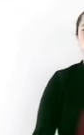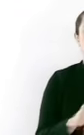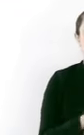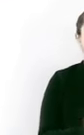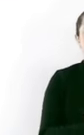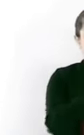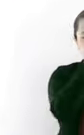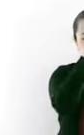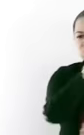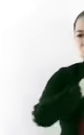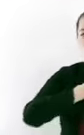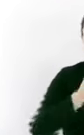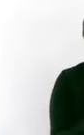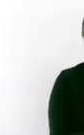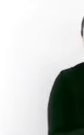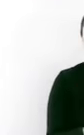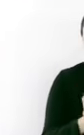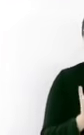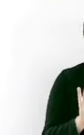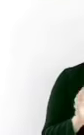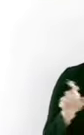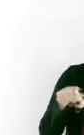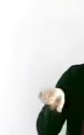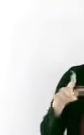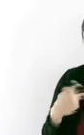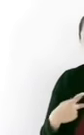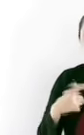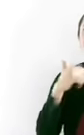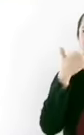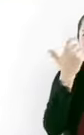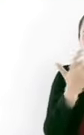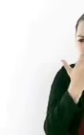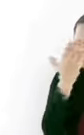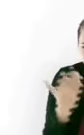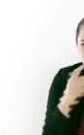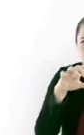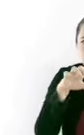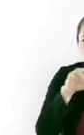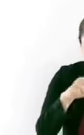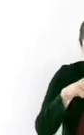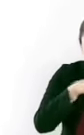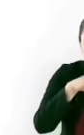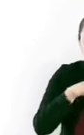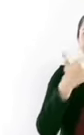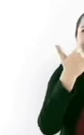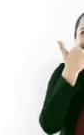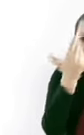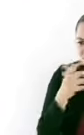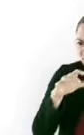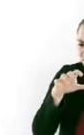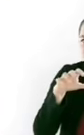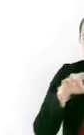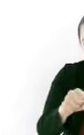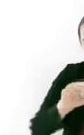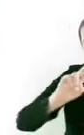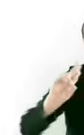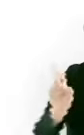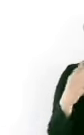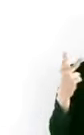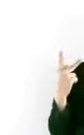a los que querían estudiar medicina, a los que querían ingresar a las universidades